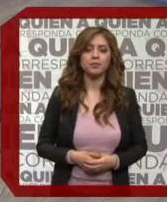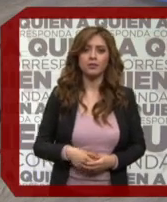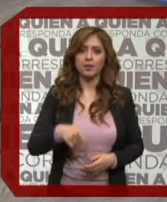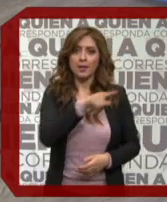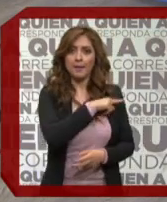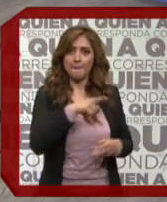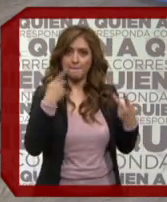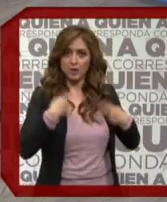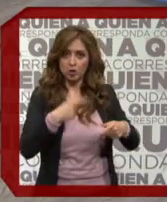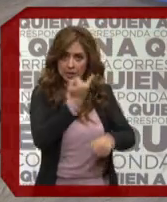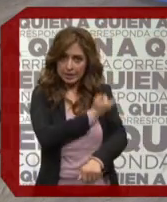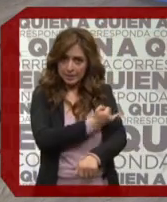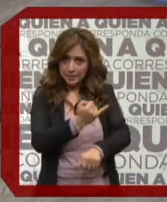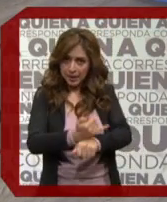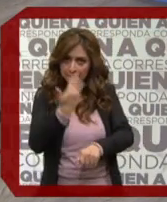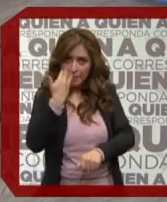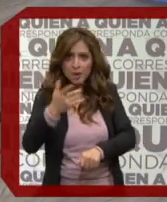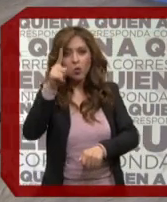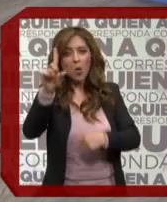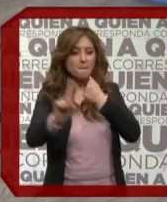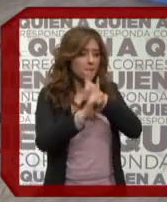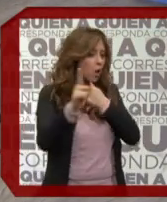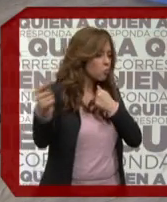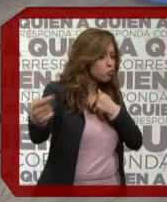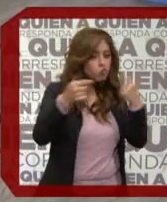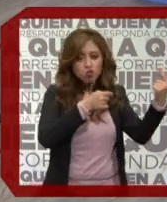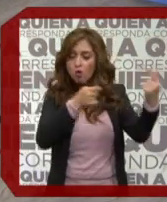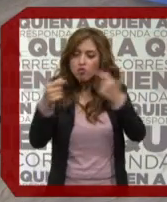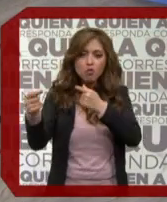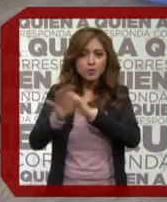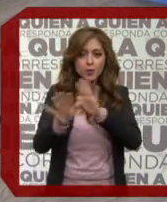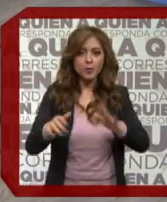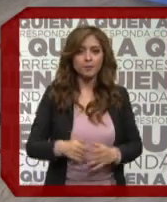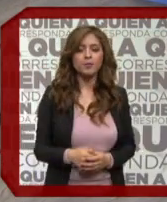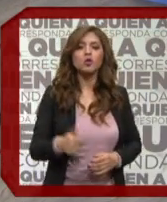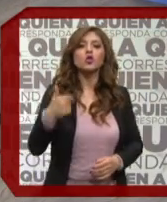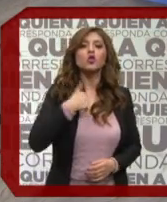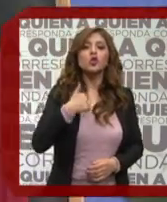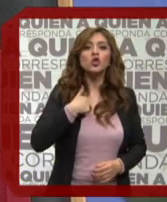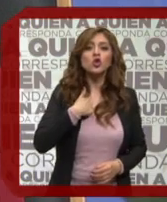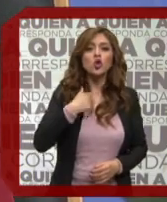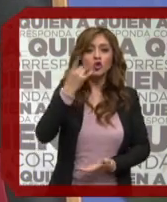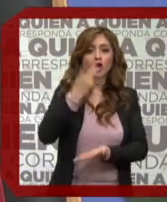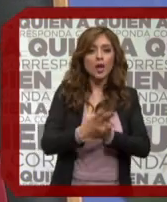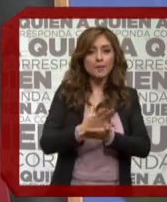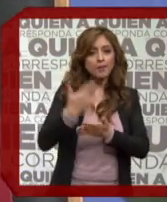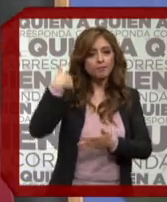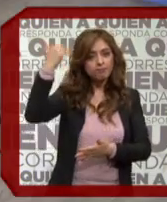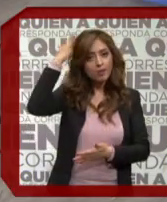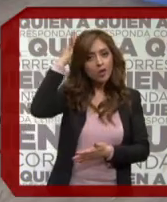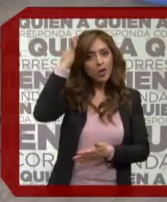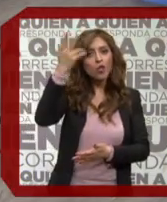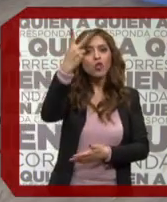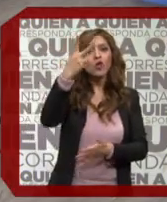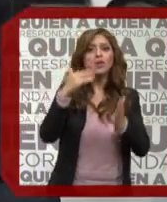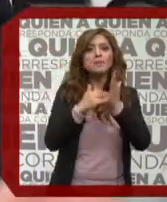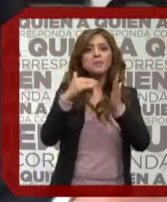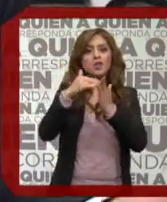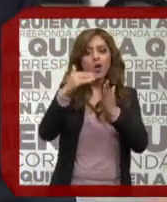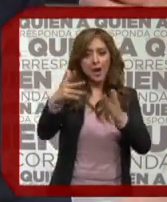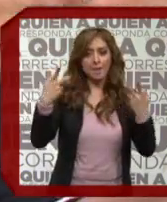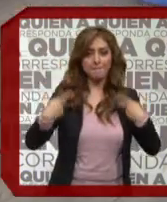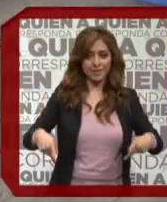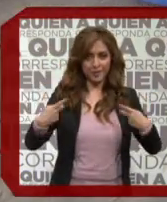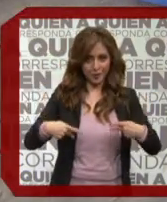la pu estar tranquila. No vas a andar en broncas con unos y con otros, con tus vecinos de acá y de allí de Yo soy gobernante de 2 millones de ciudadanos.